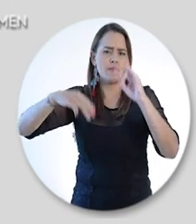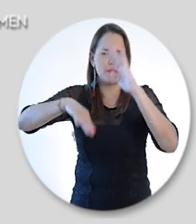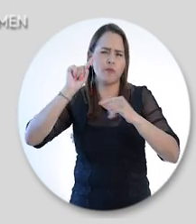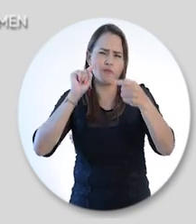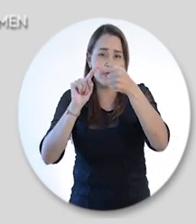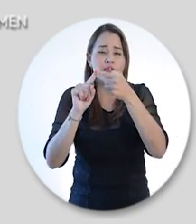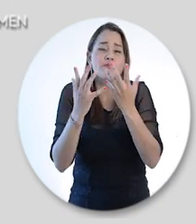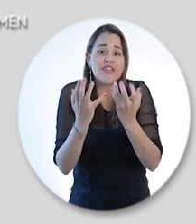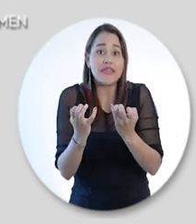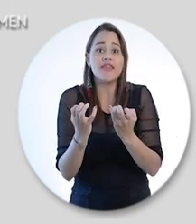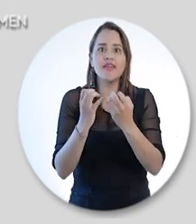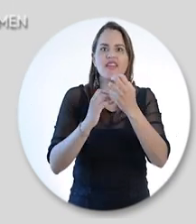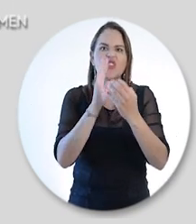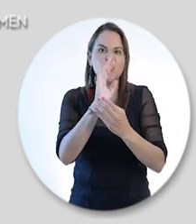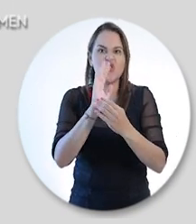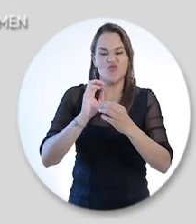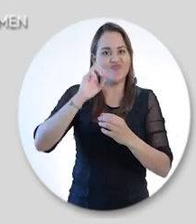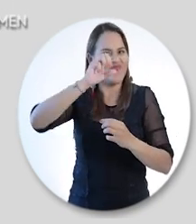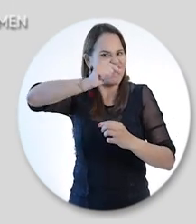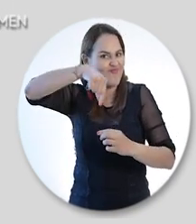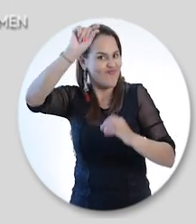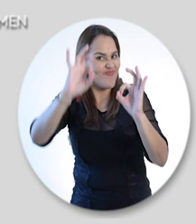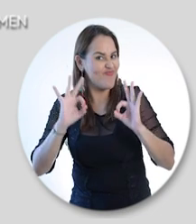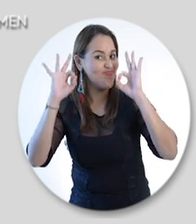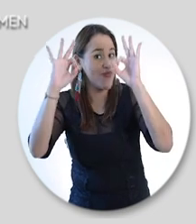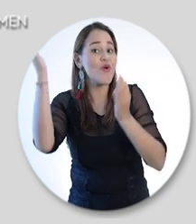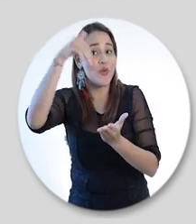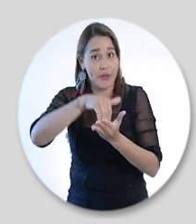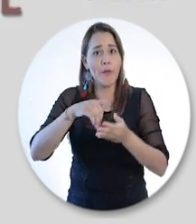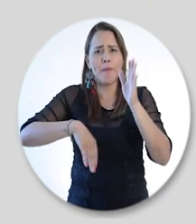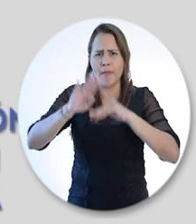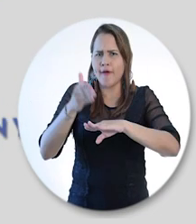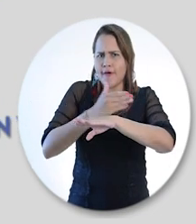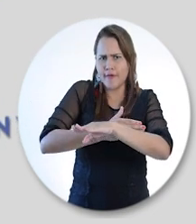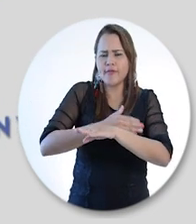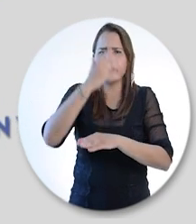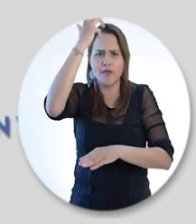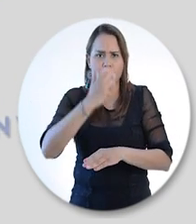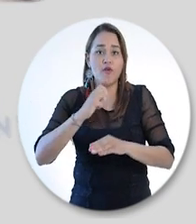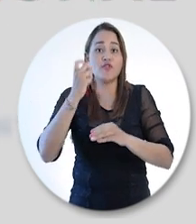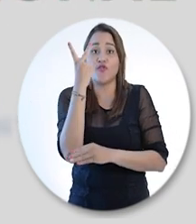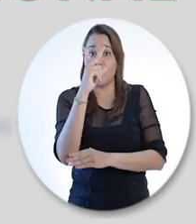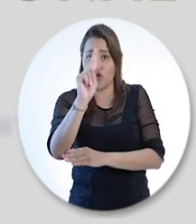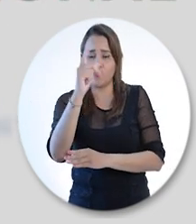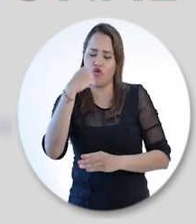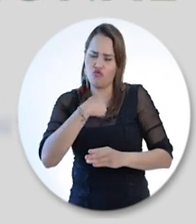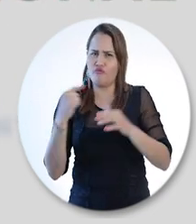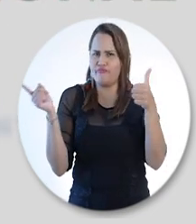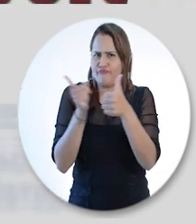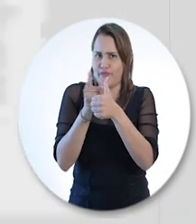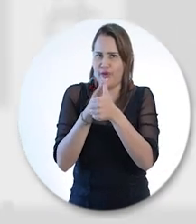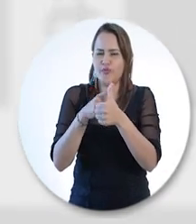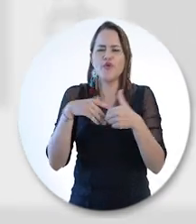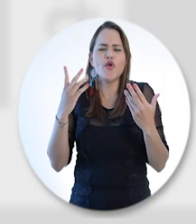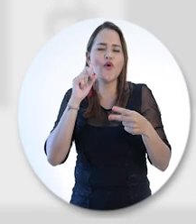busca de la renovación de la acreditación por alta calidad y le califican 12 factores. Yo soy el factor número 1, misión y